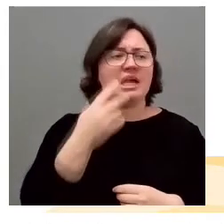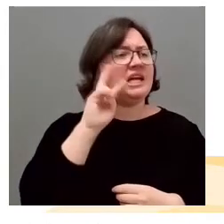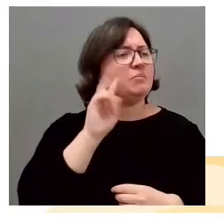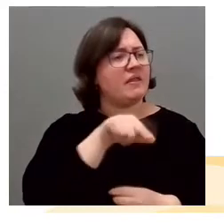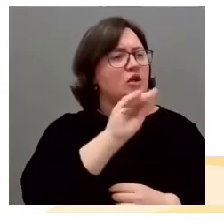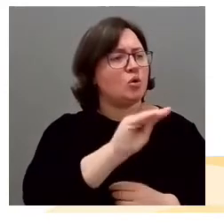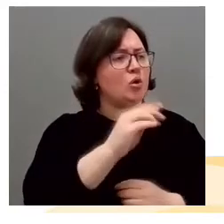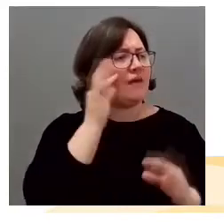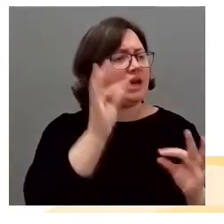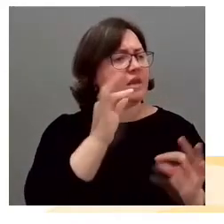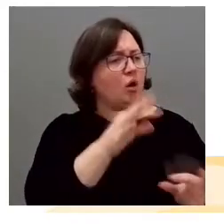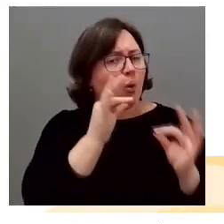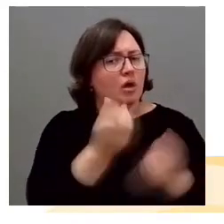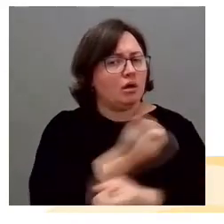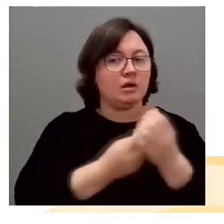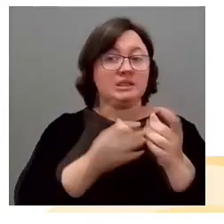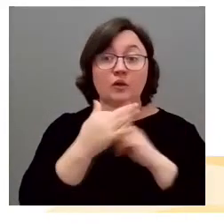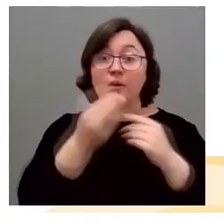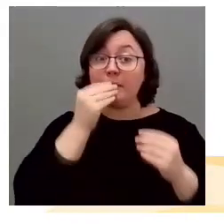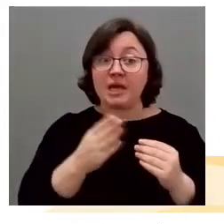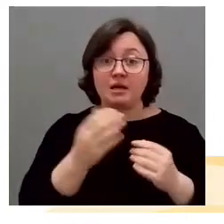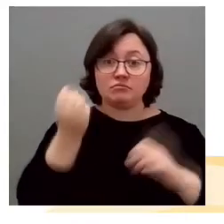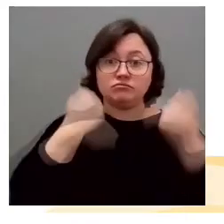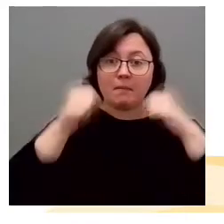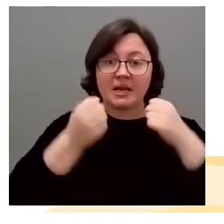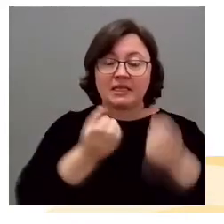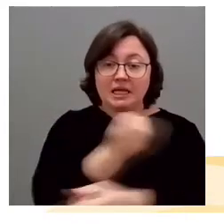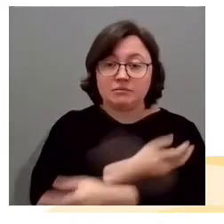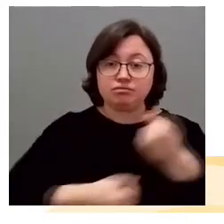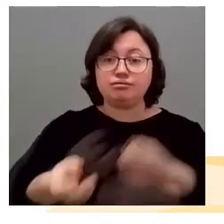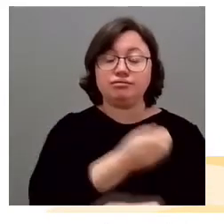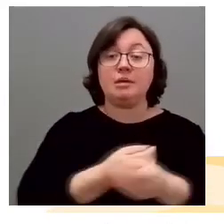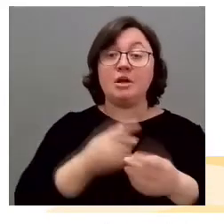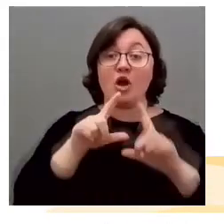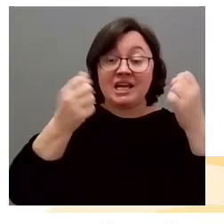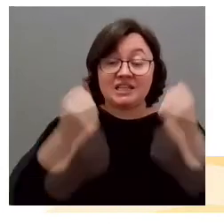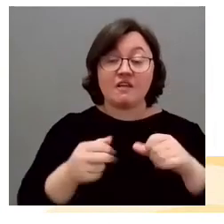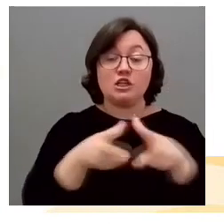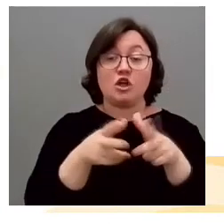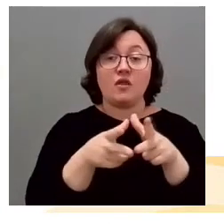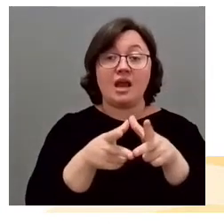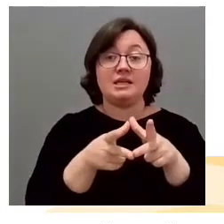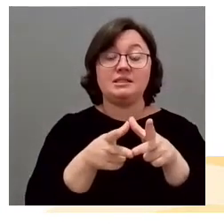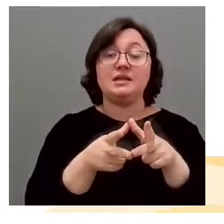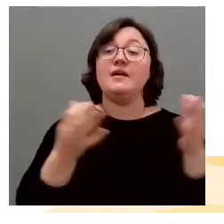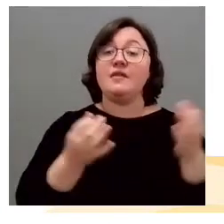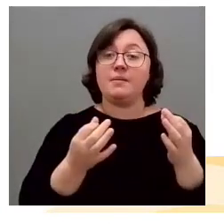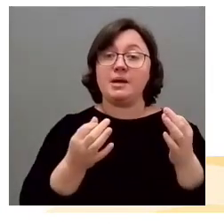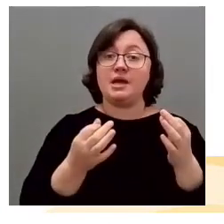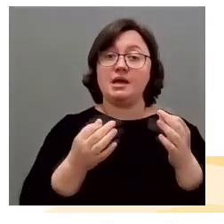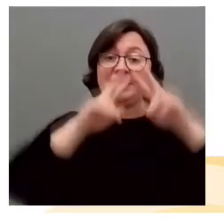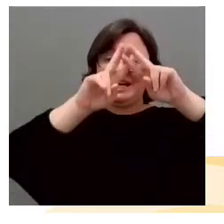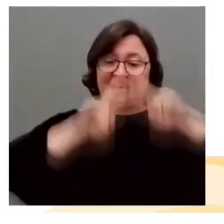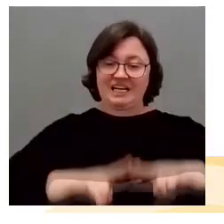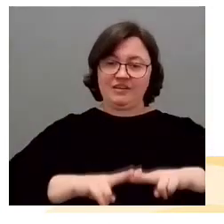el compartir casos de buenas prácticas, pero es verdad que las entidades sociales deberíais hacer un ejercicio de revisión